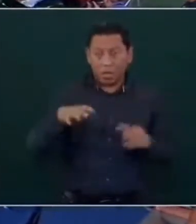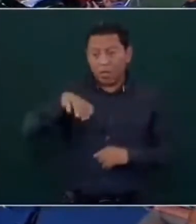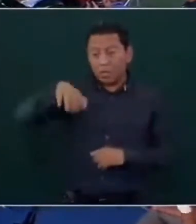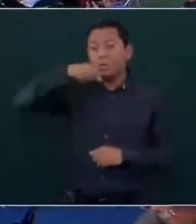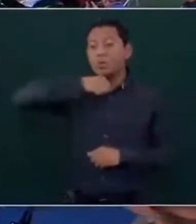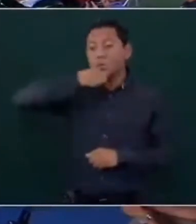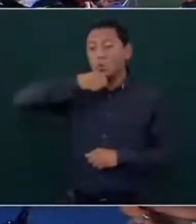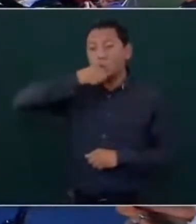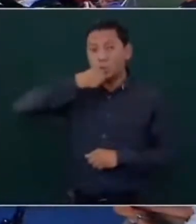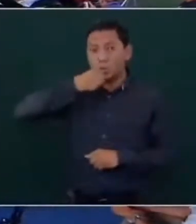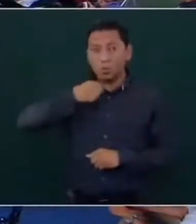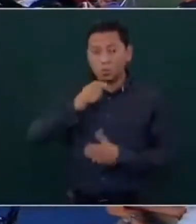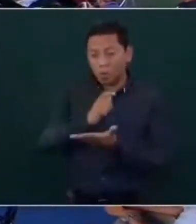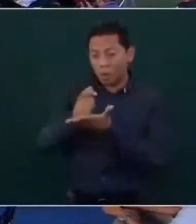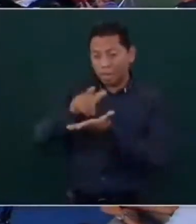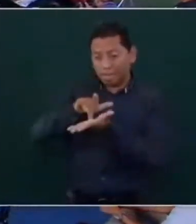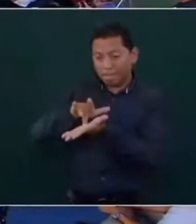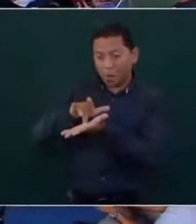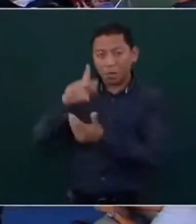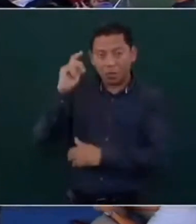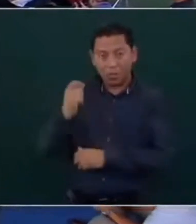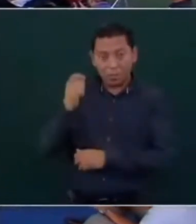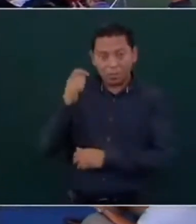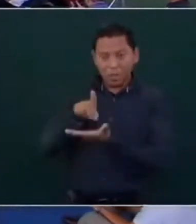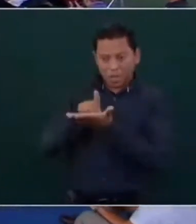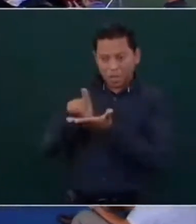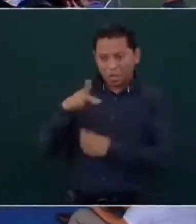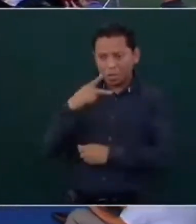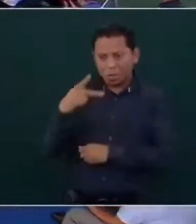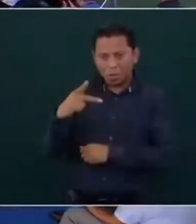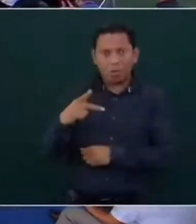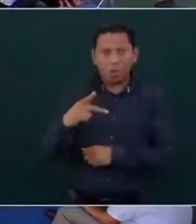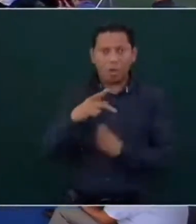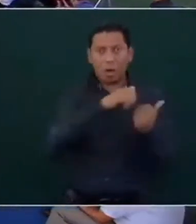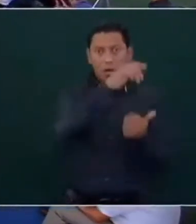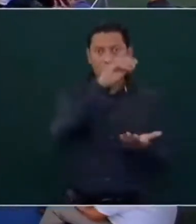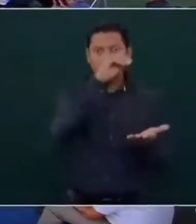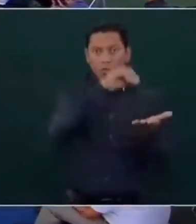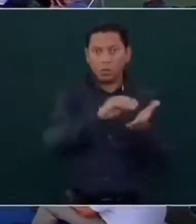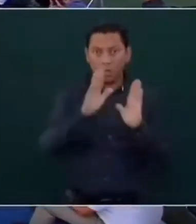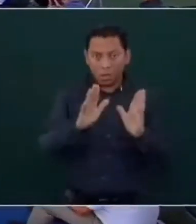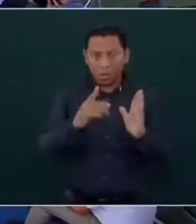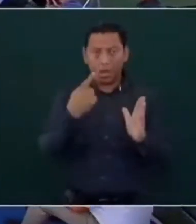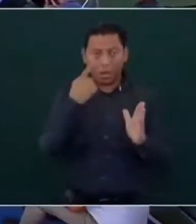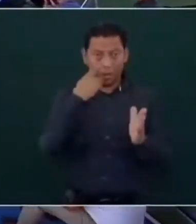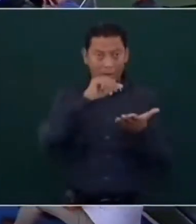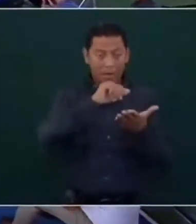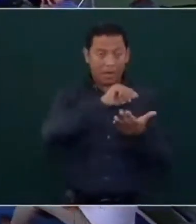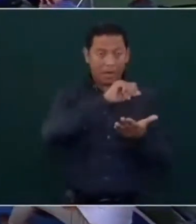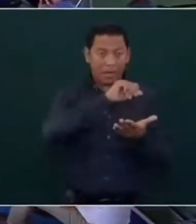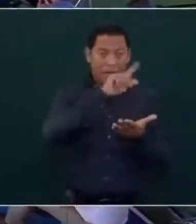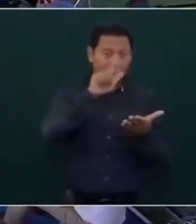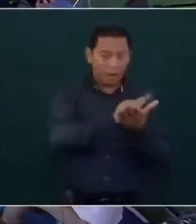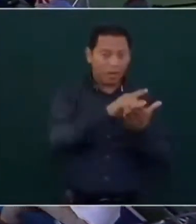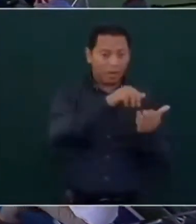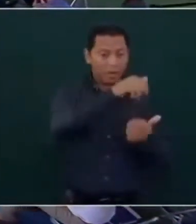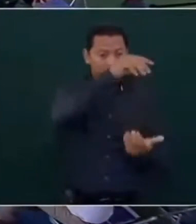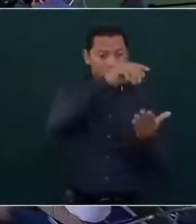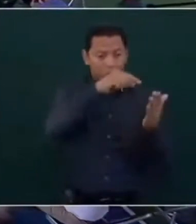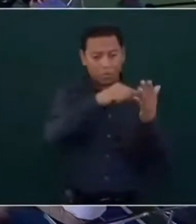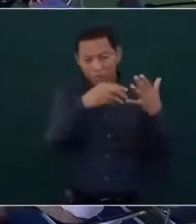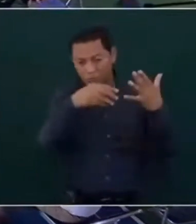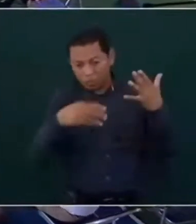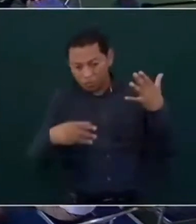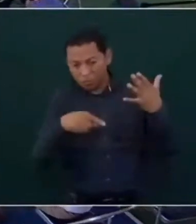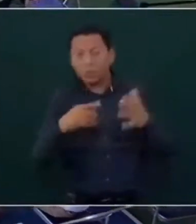rango constitucional. Es un derecho. Además, hay un transitorio en la Constitución en donde se establece que